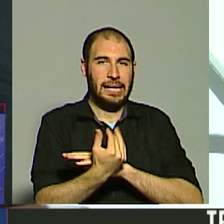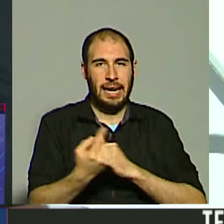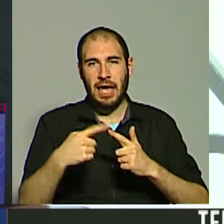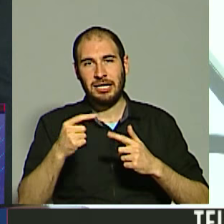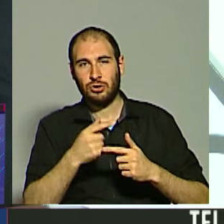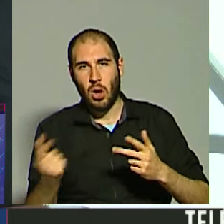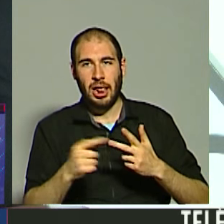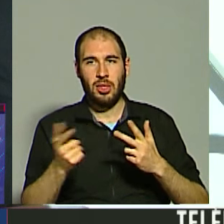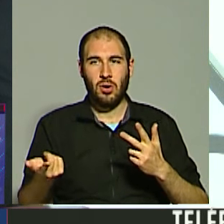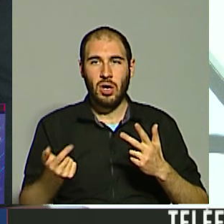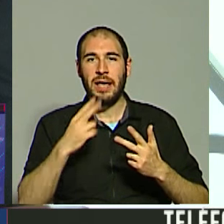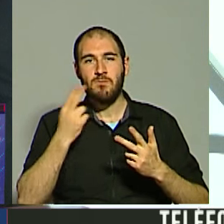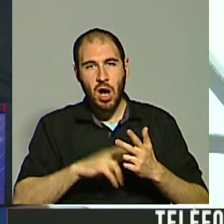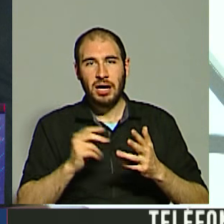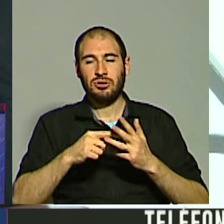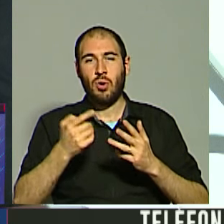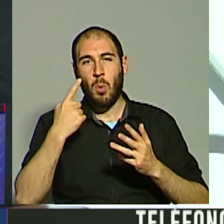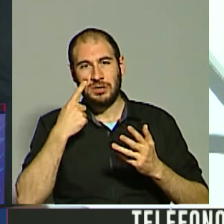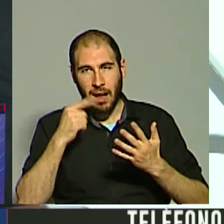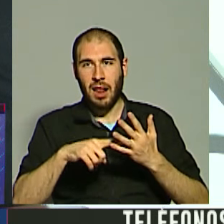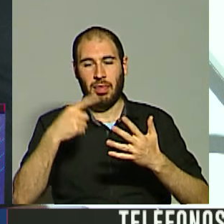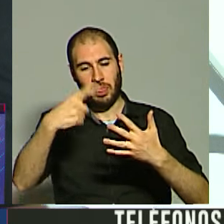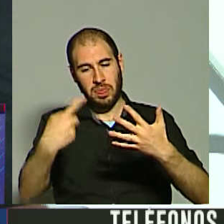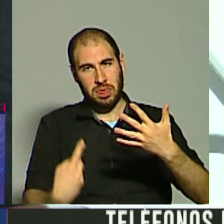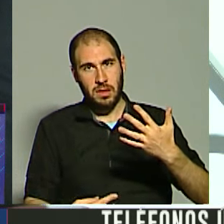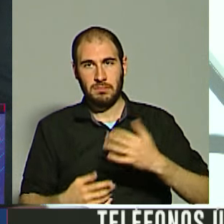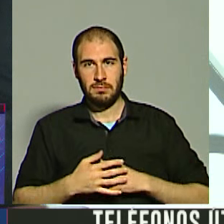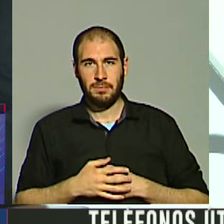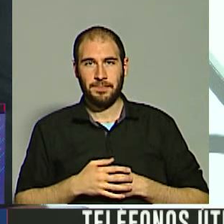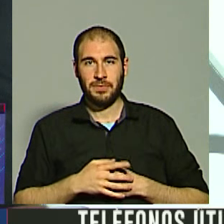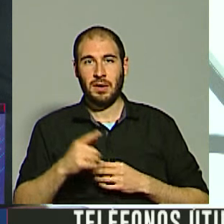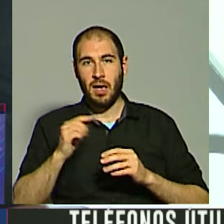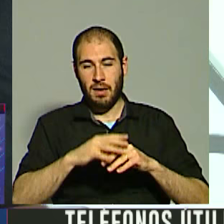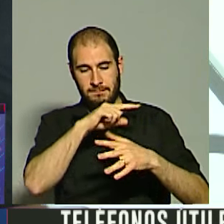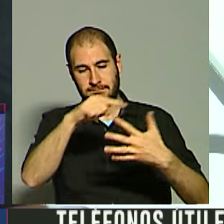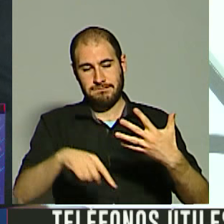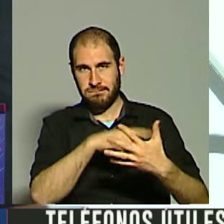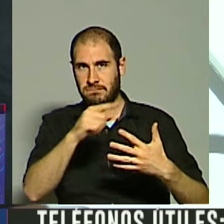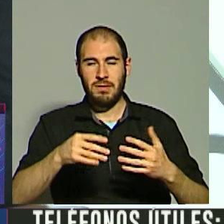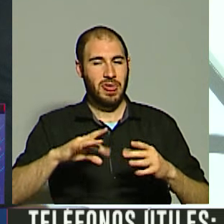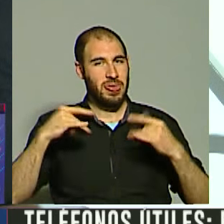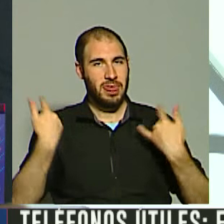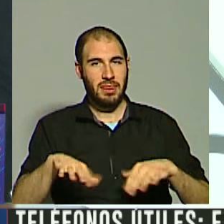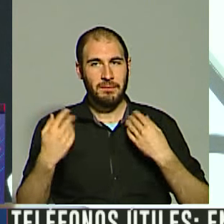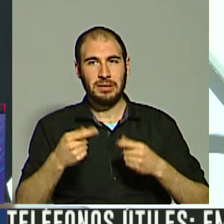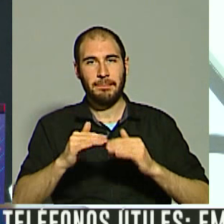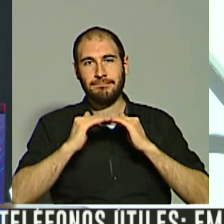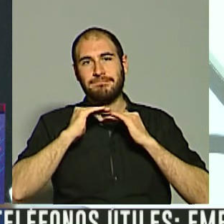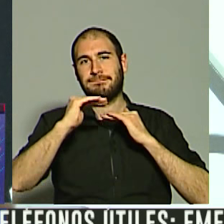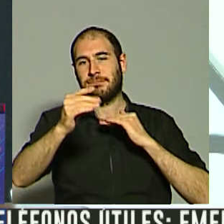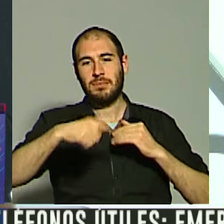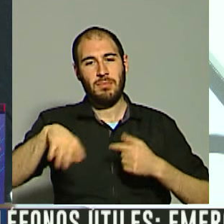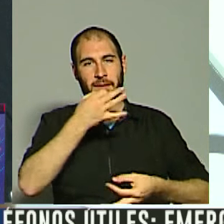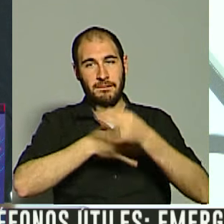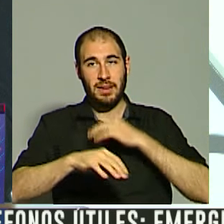hablando de salarios, estoy hablando de impuestos, tasas municipales, etcétera. Con lo cual hace un combo sumamente complejo para poder mantenerse en el